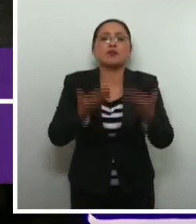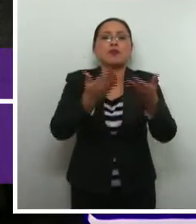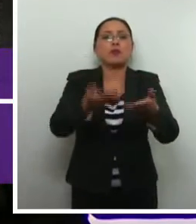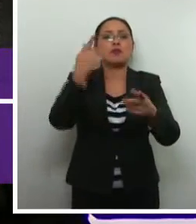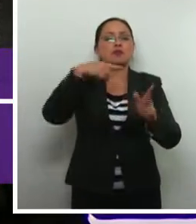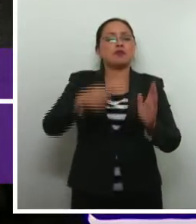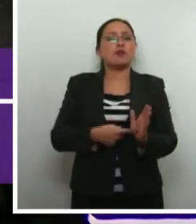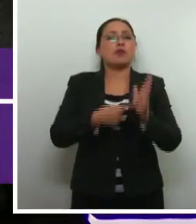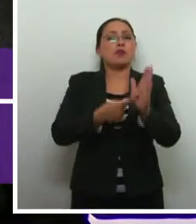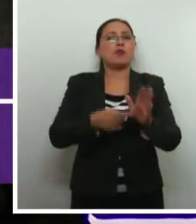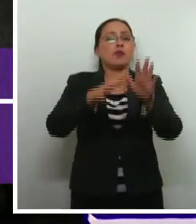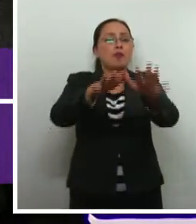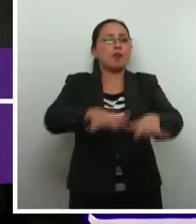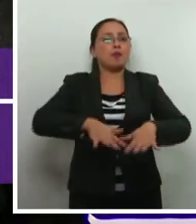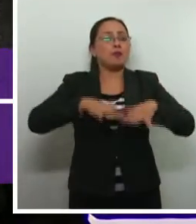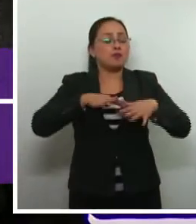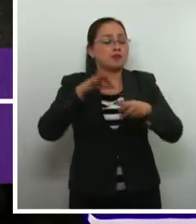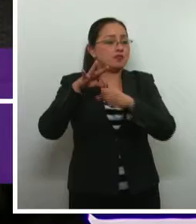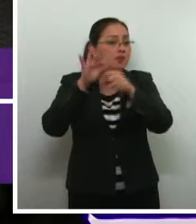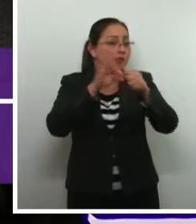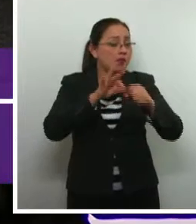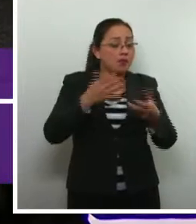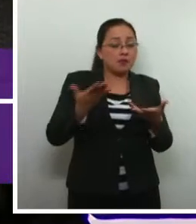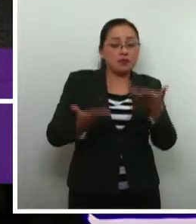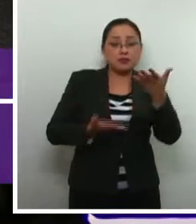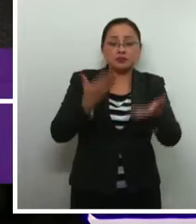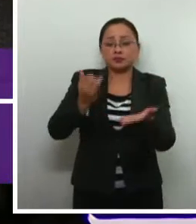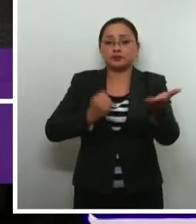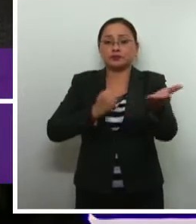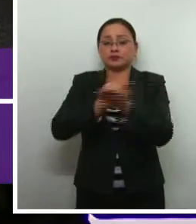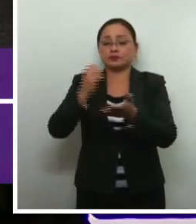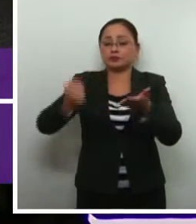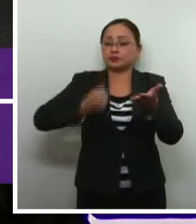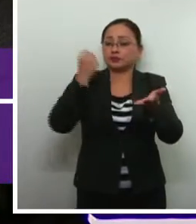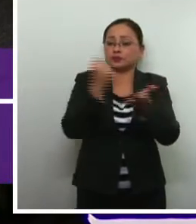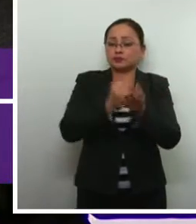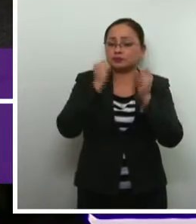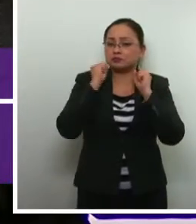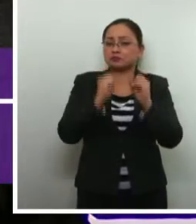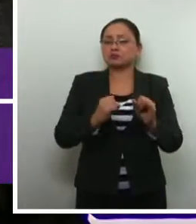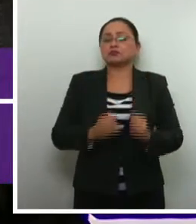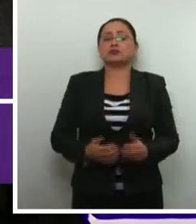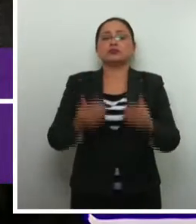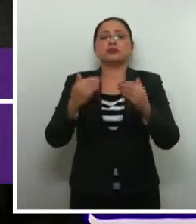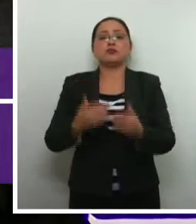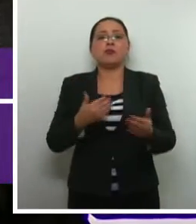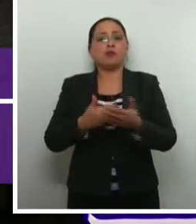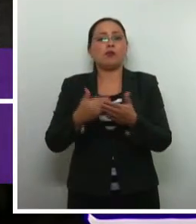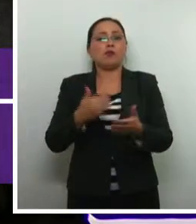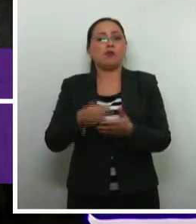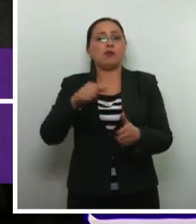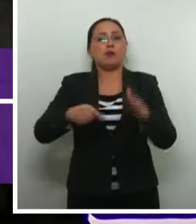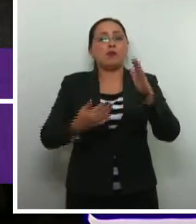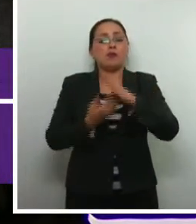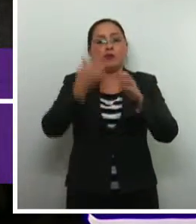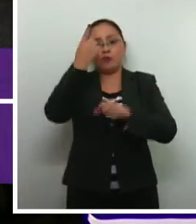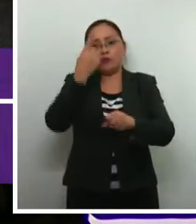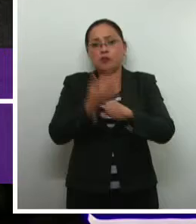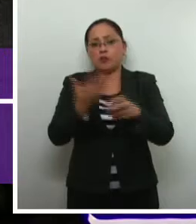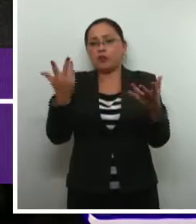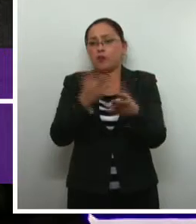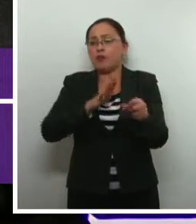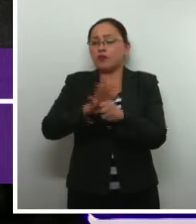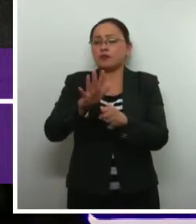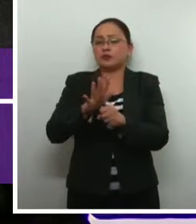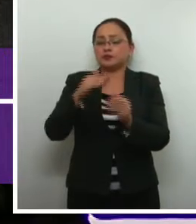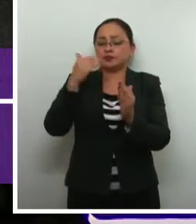la consideración de esta asamblea y que fue aprobado. Lo único que ha hecho esta mesa directiva es aplicar